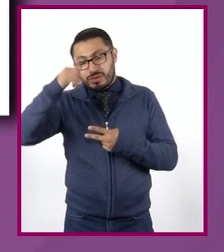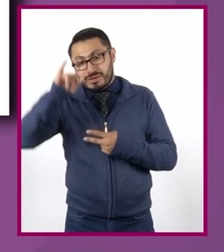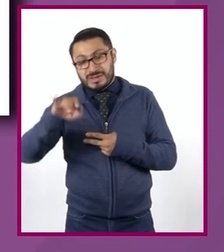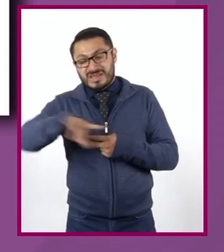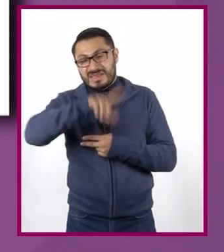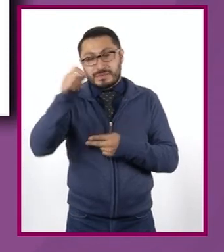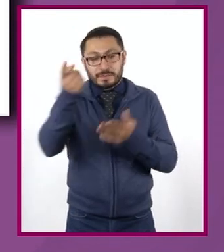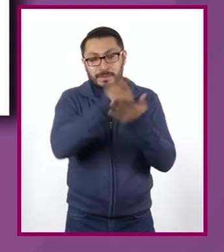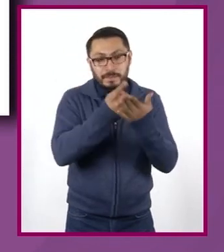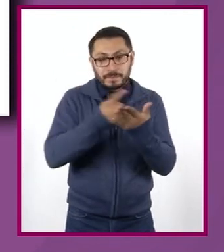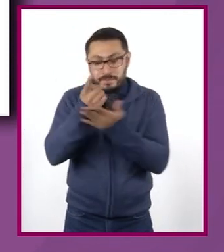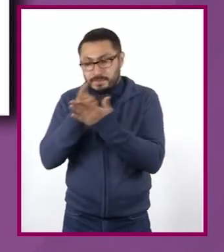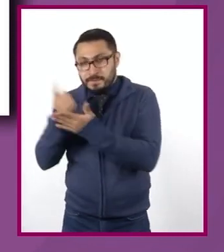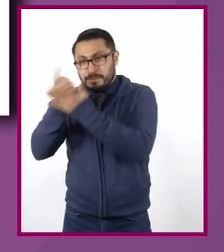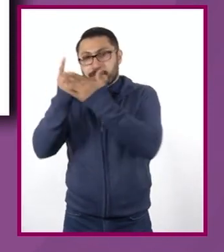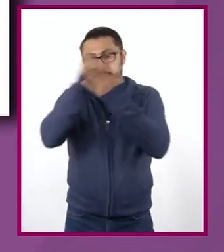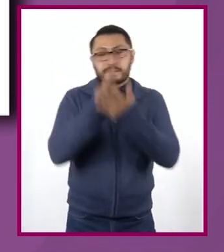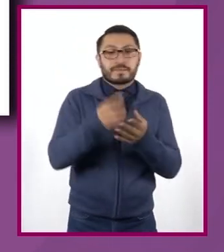sentido de funcionalidad.